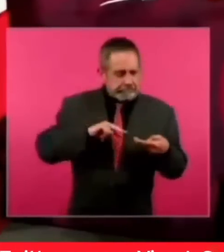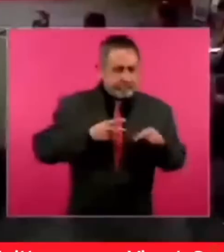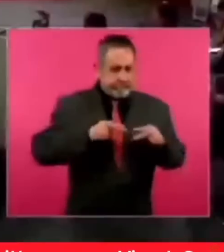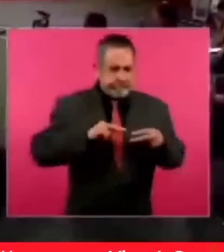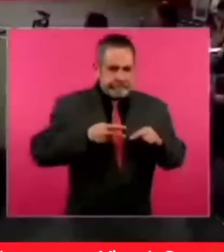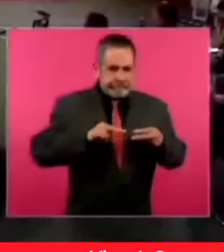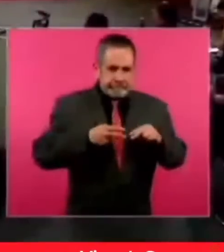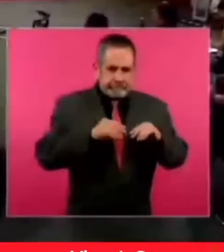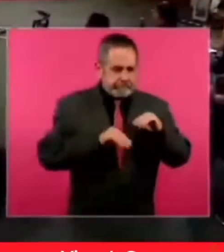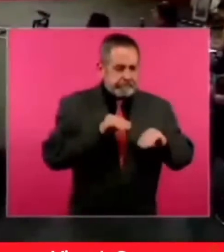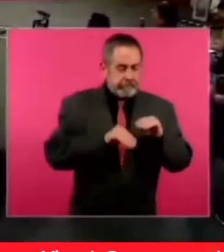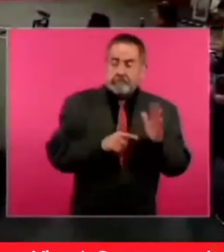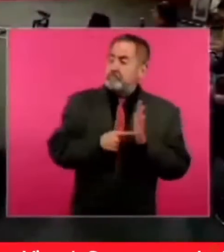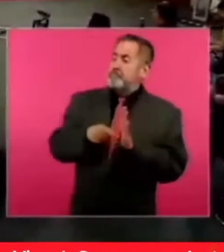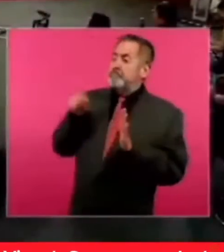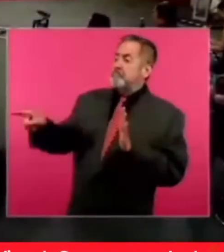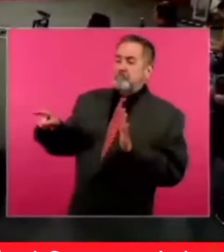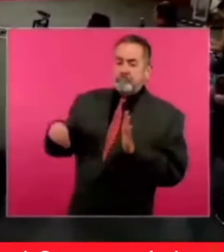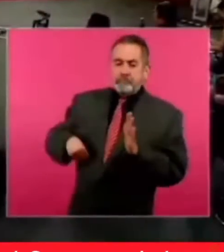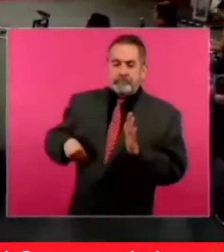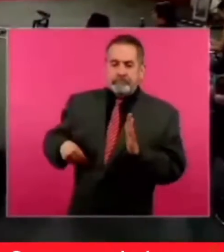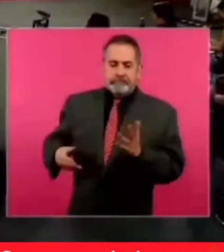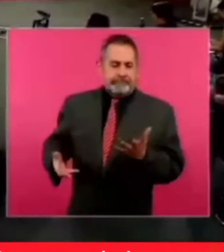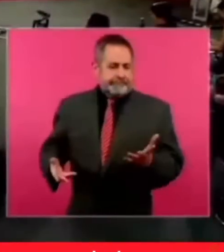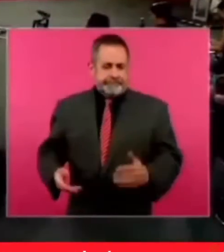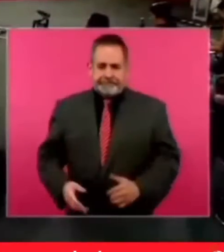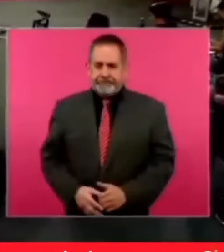Con el siguiente texto.